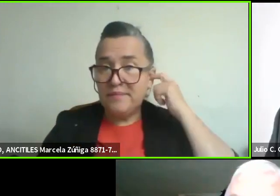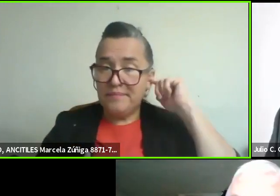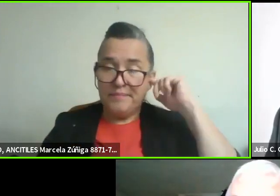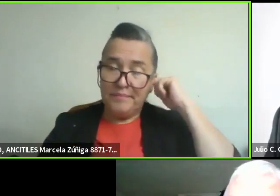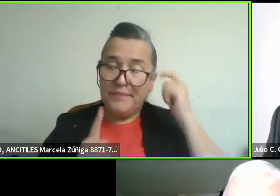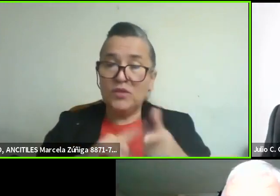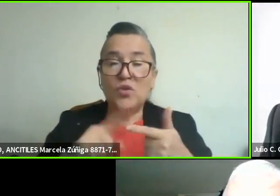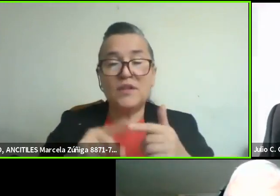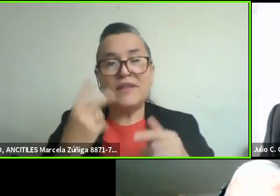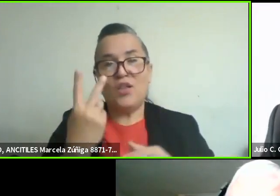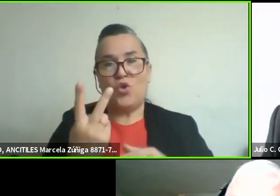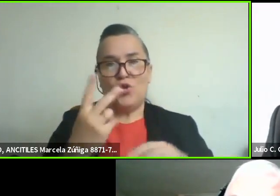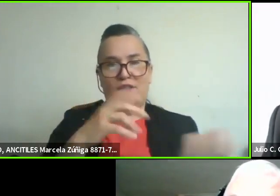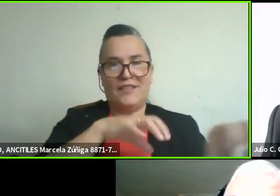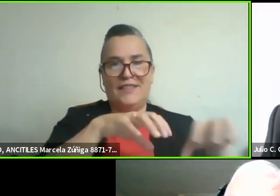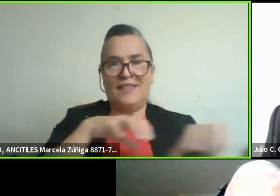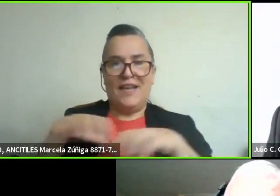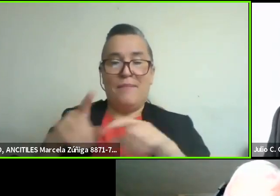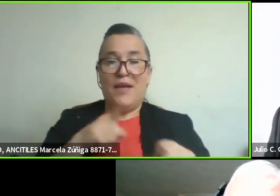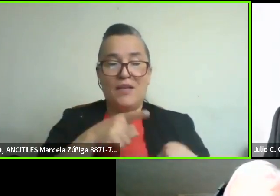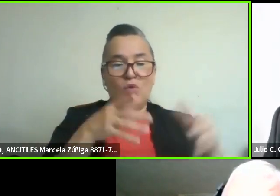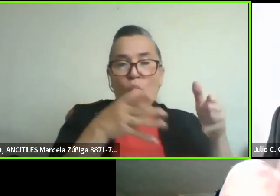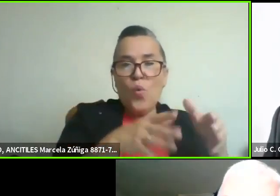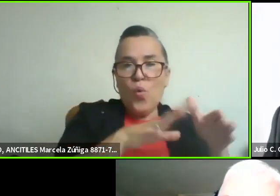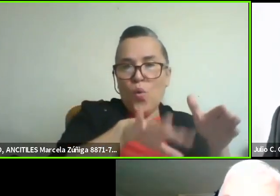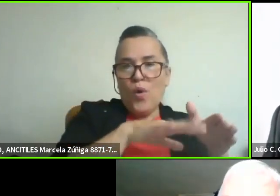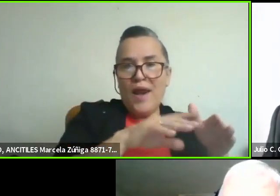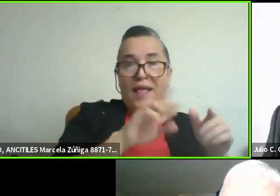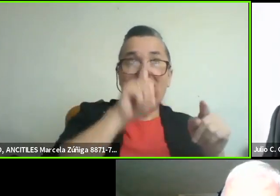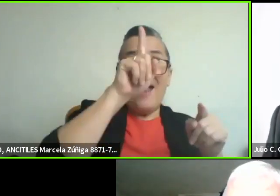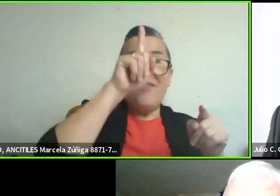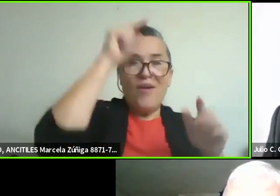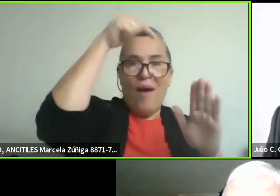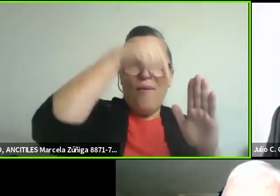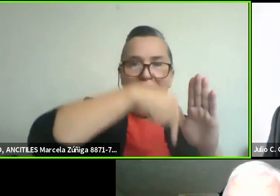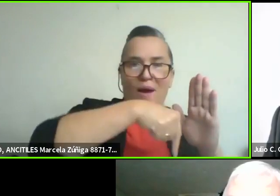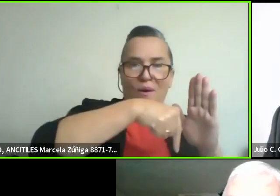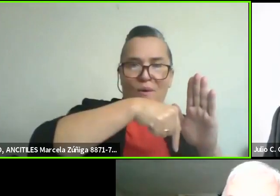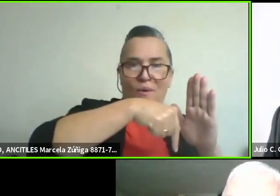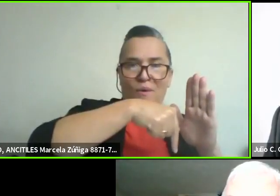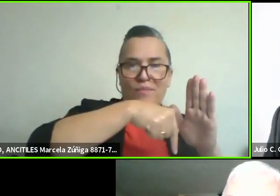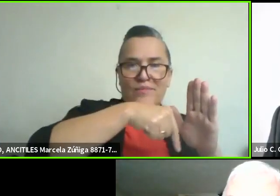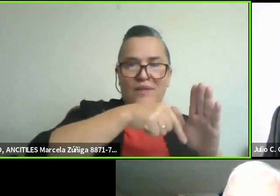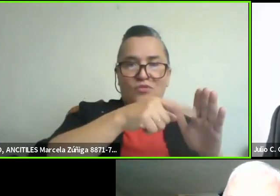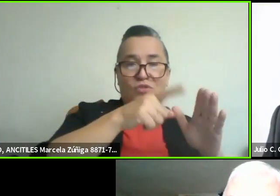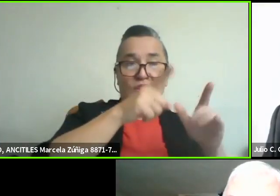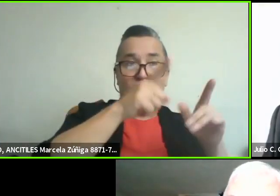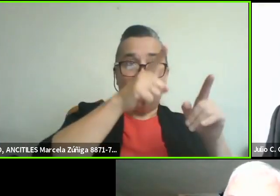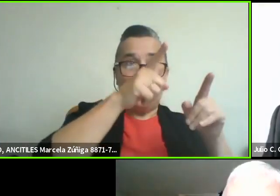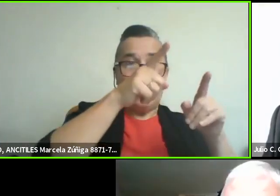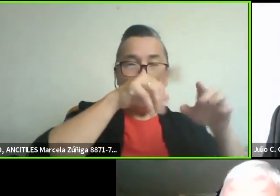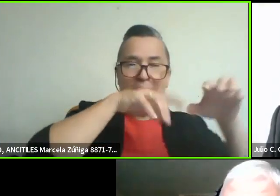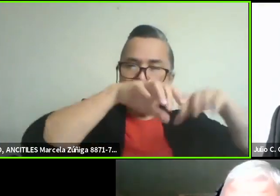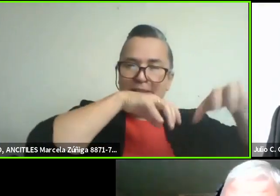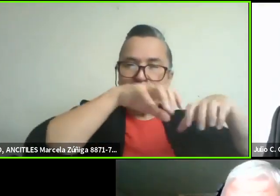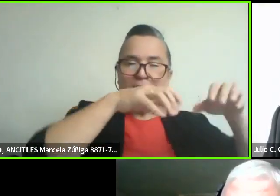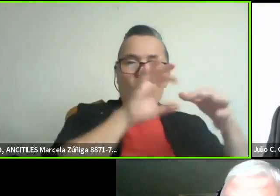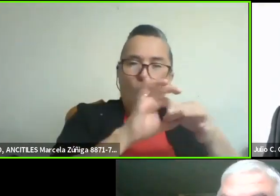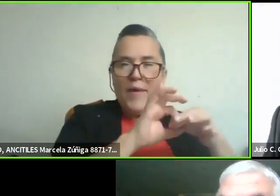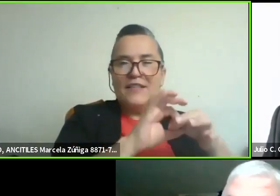como dos tipos de dinámica una dinámica ya llamemos de arriba a abajo a donde estas instancias de gestión de cooperación